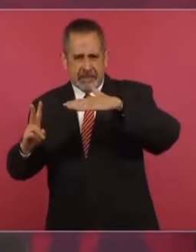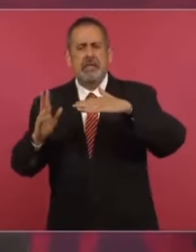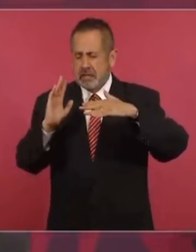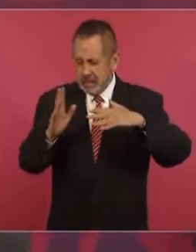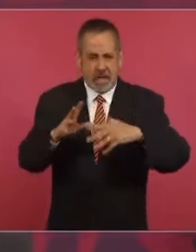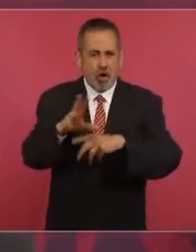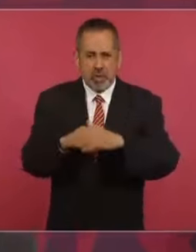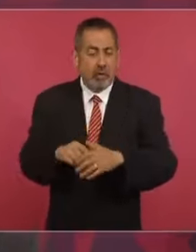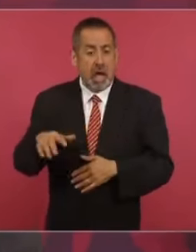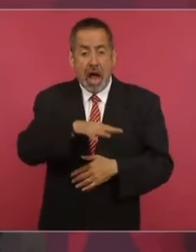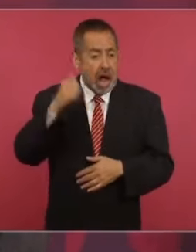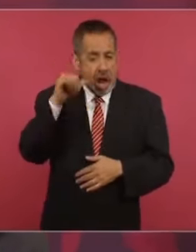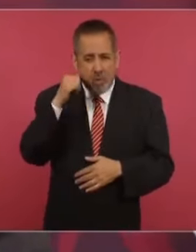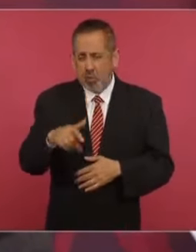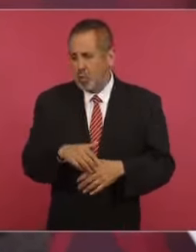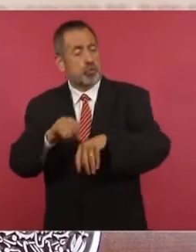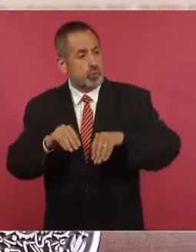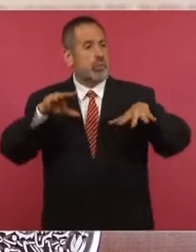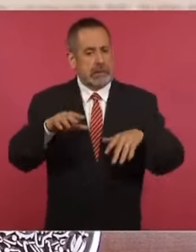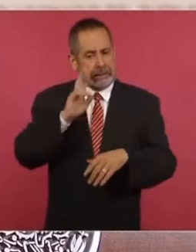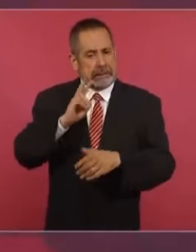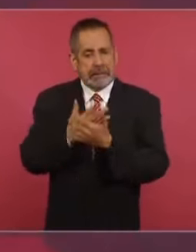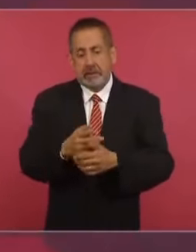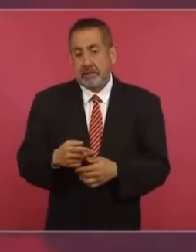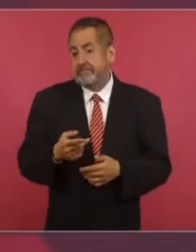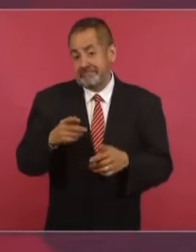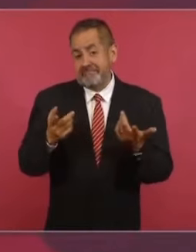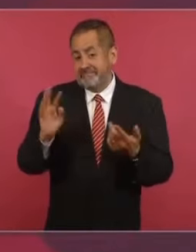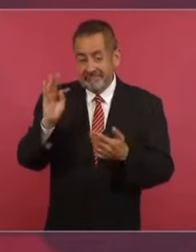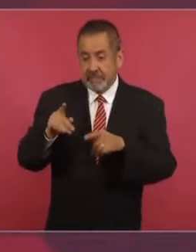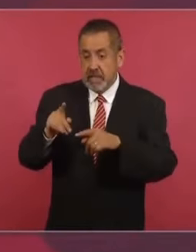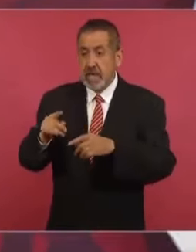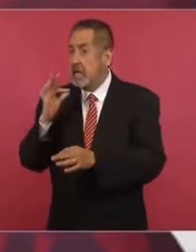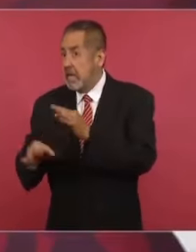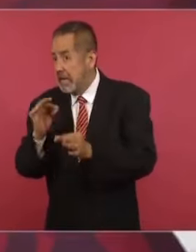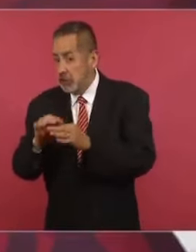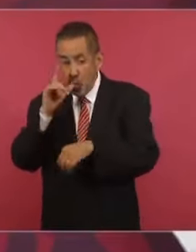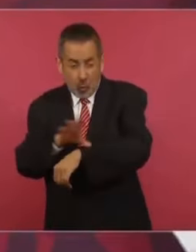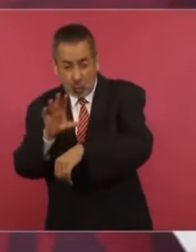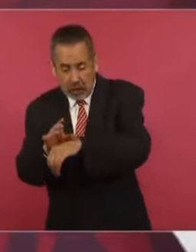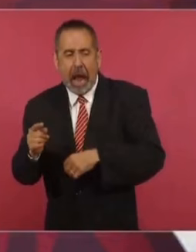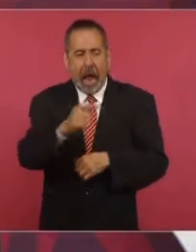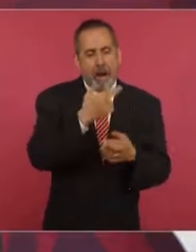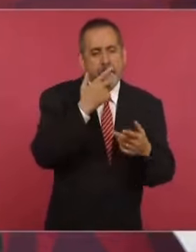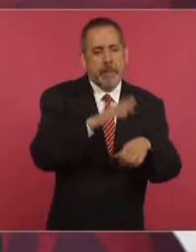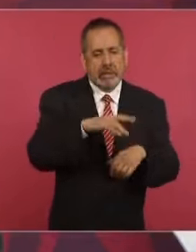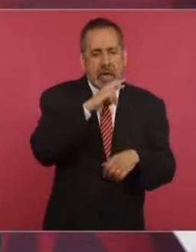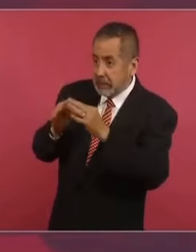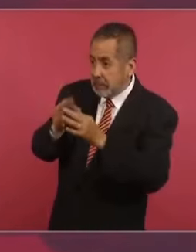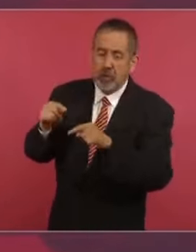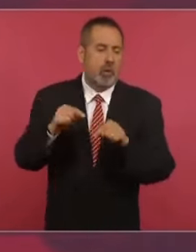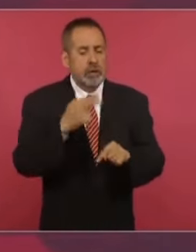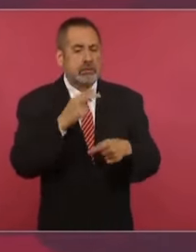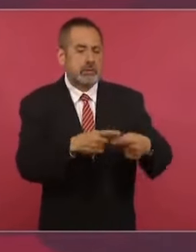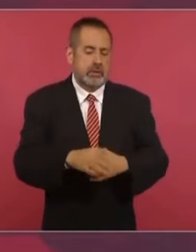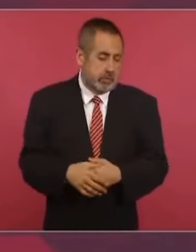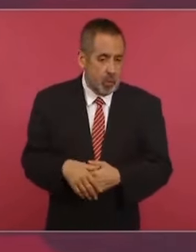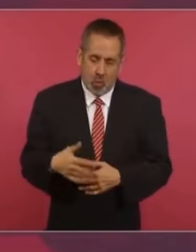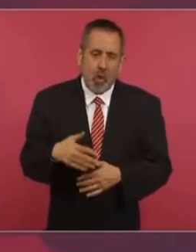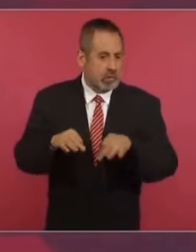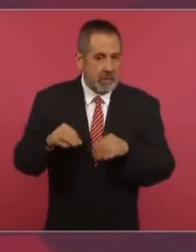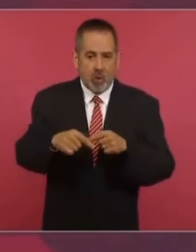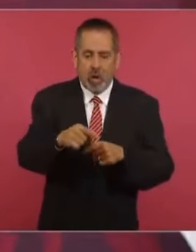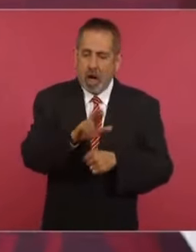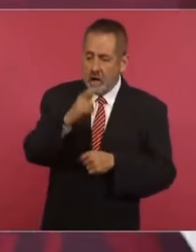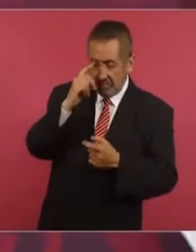En todo Acapulco no quedó un poste de pie. De esto va a depender también el que se restablezca el servicio de agua. Mi reconocimiento